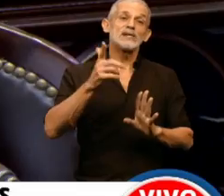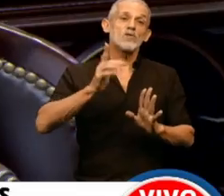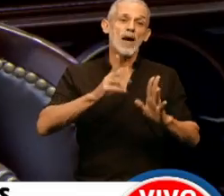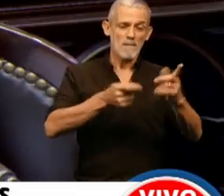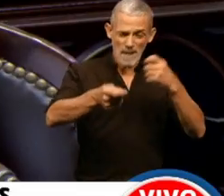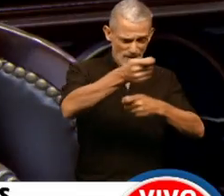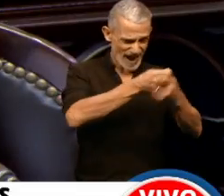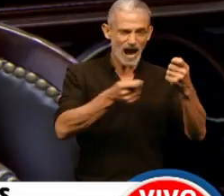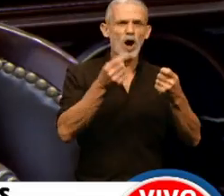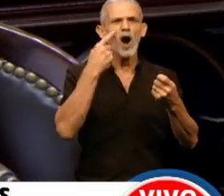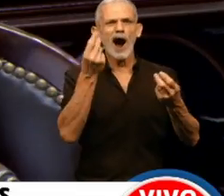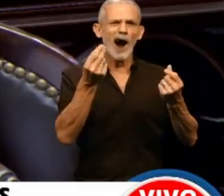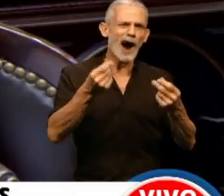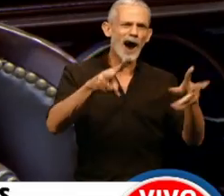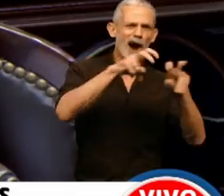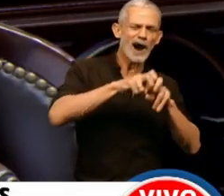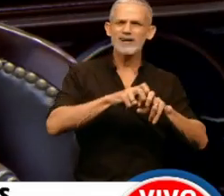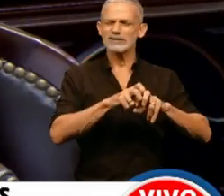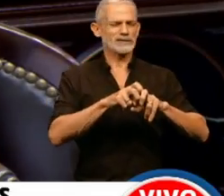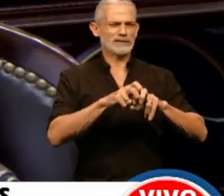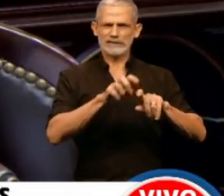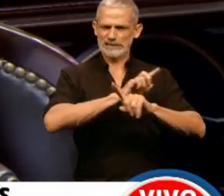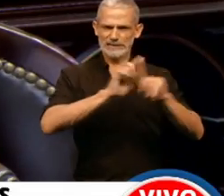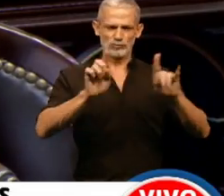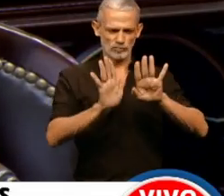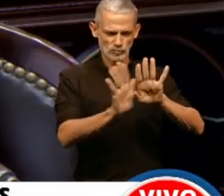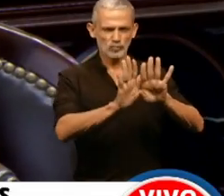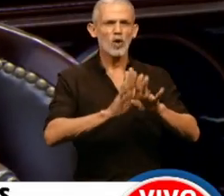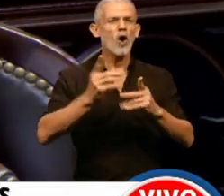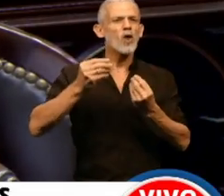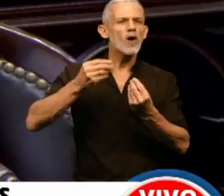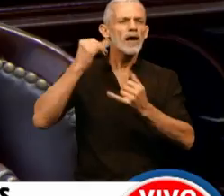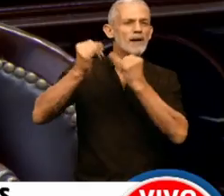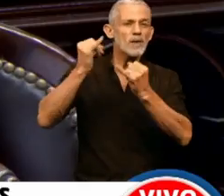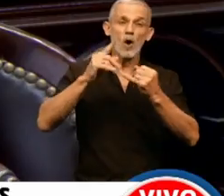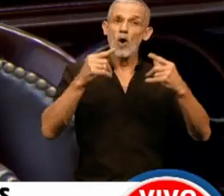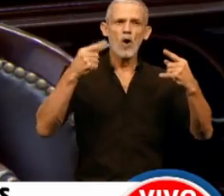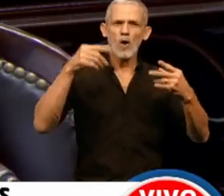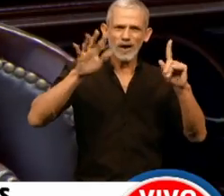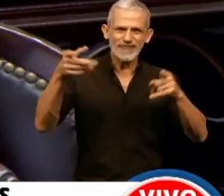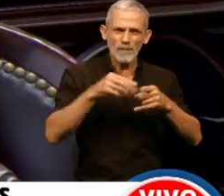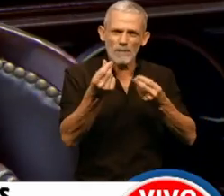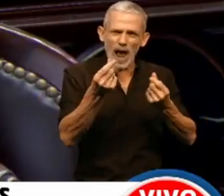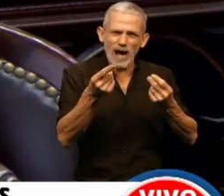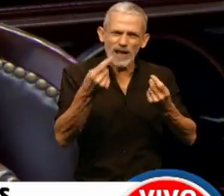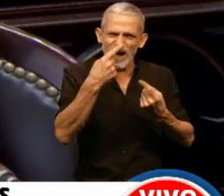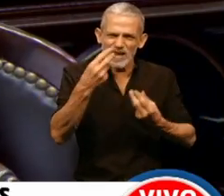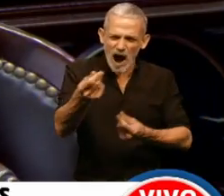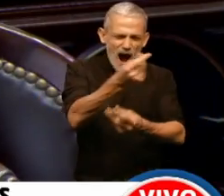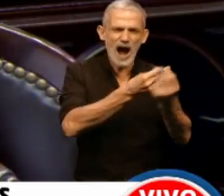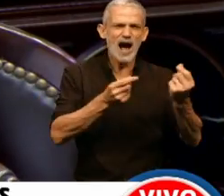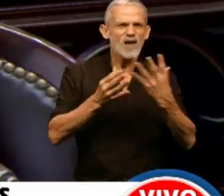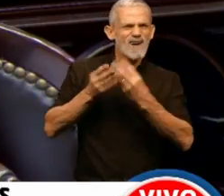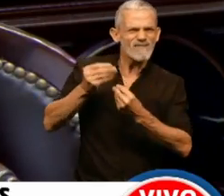mercado ni desde el punto de vista teórico ni desde el punto de vista práctico frente a una falla de